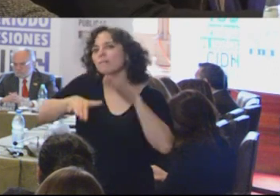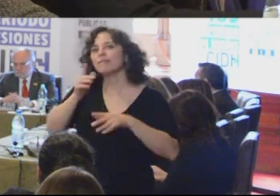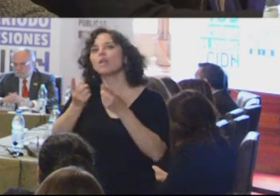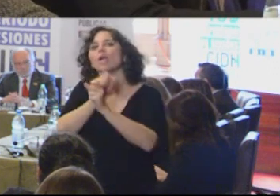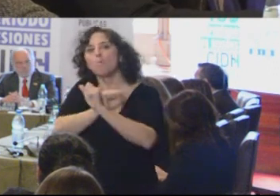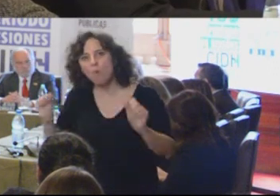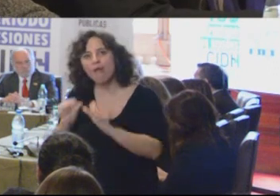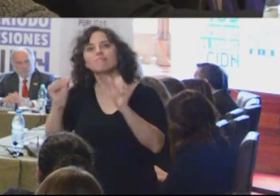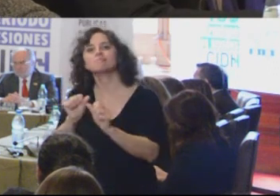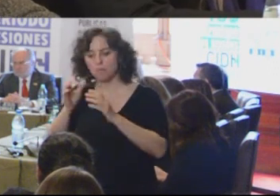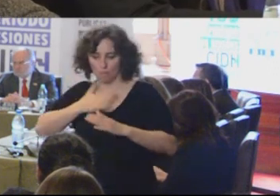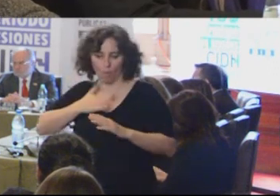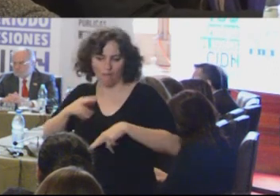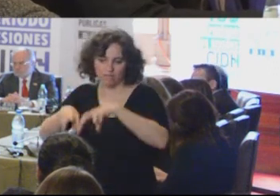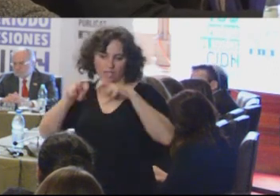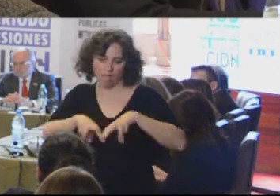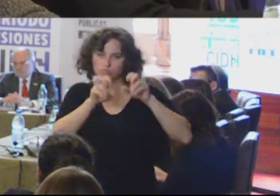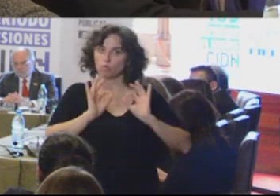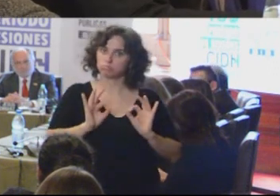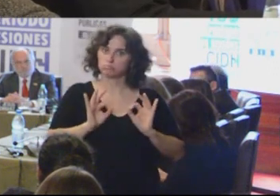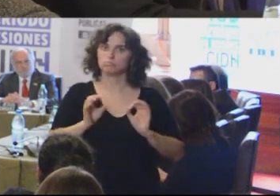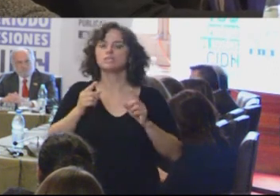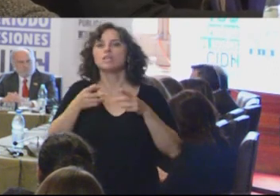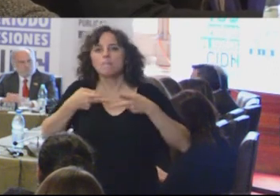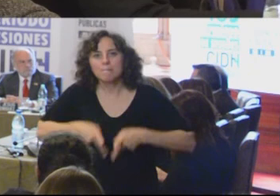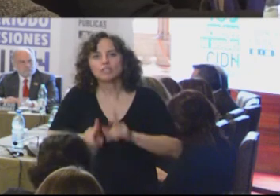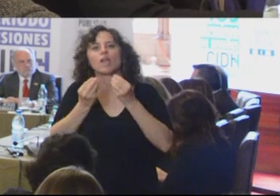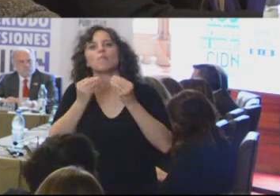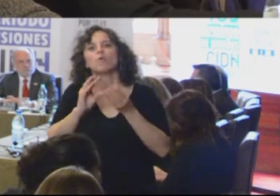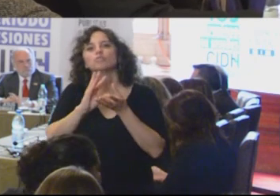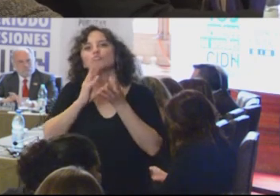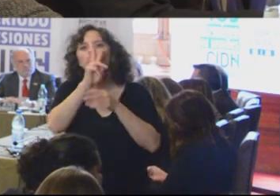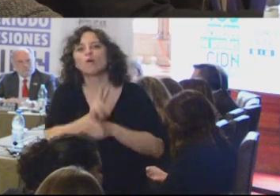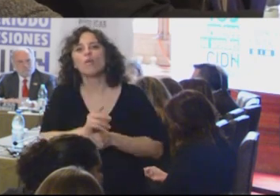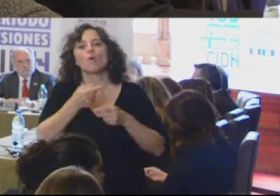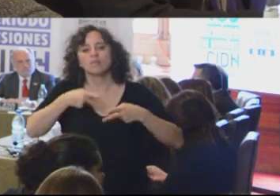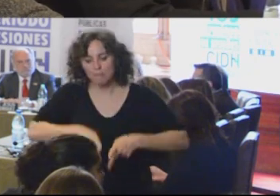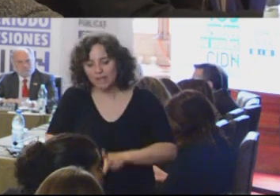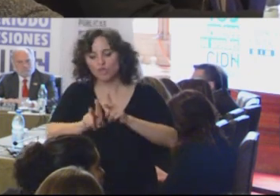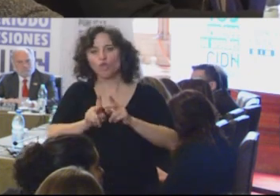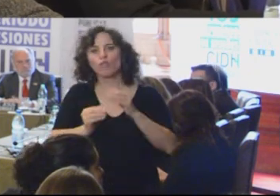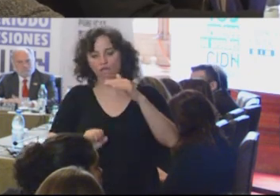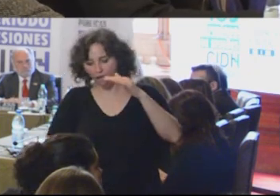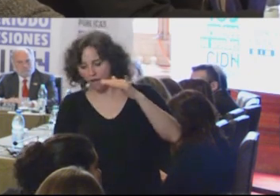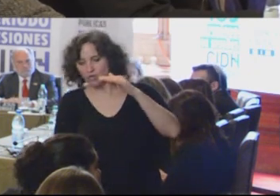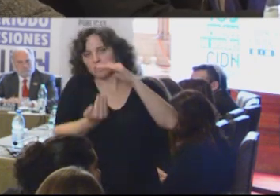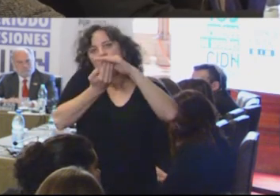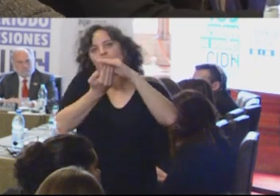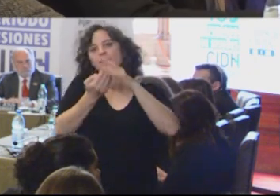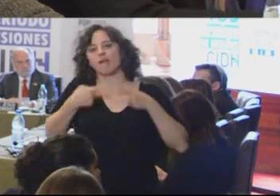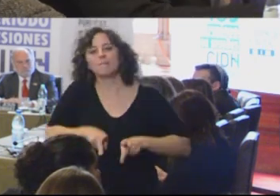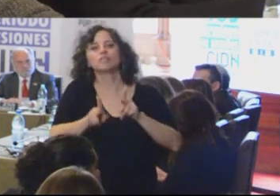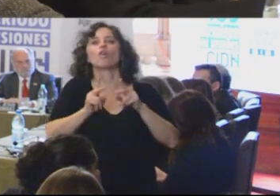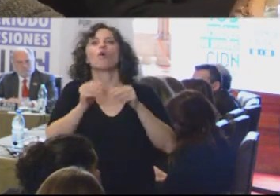y la metodología que hemos implementado con muy buenos resultados es una metodología de abajo hacia arriba es decir que la estrategia